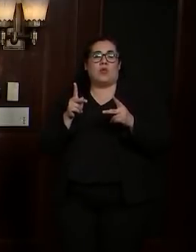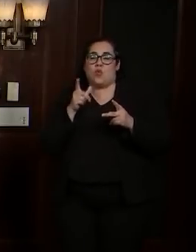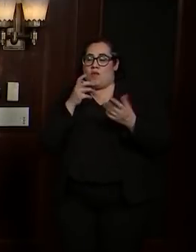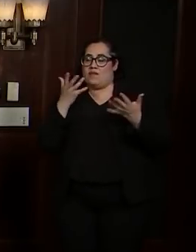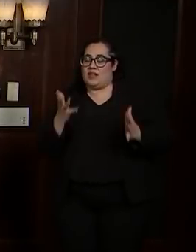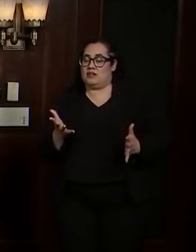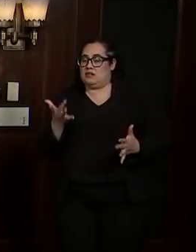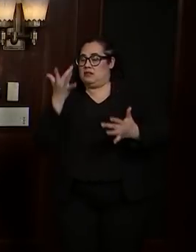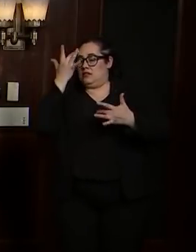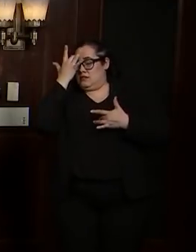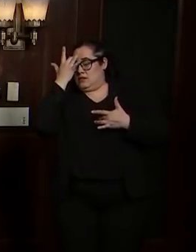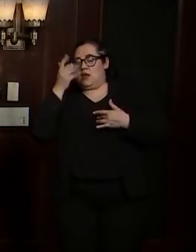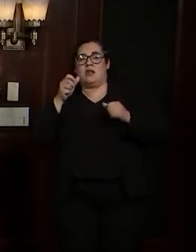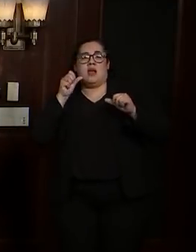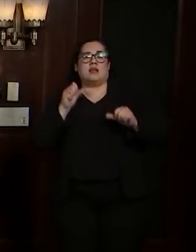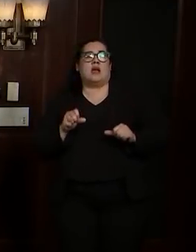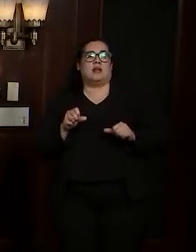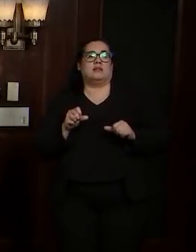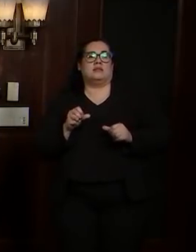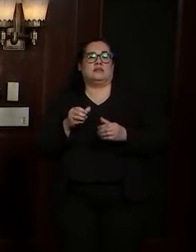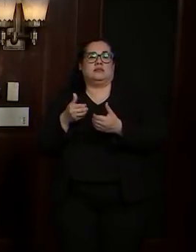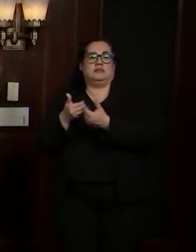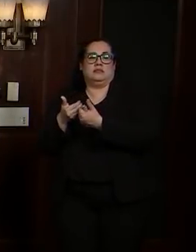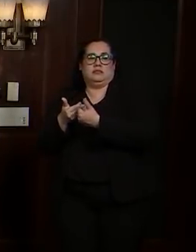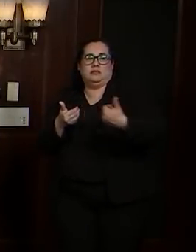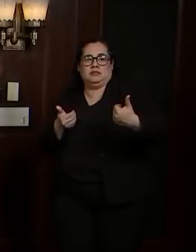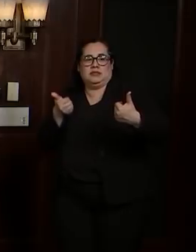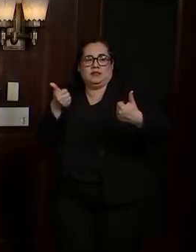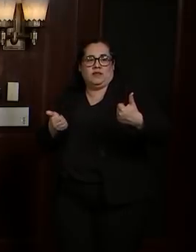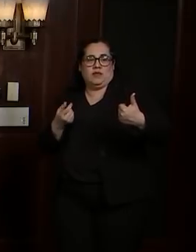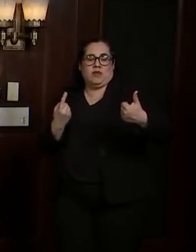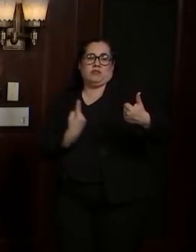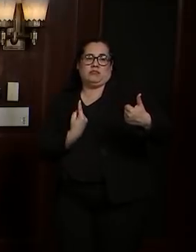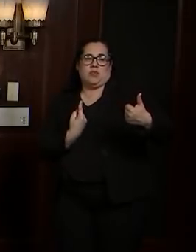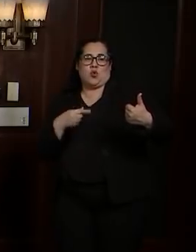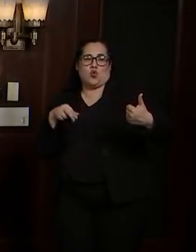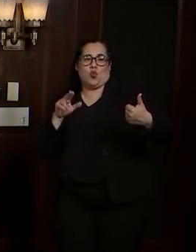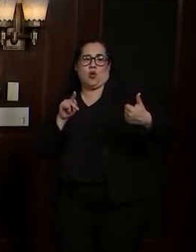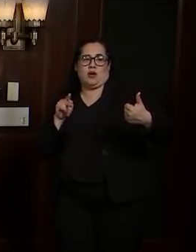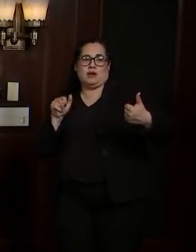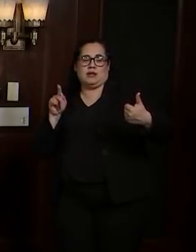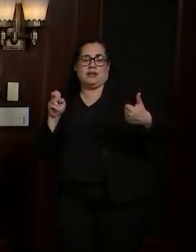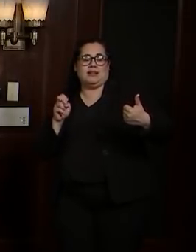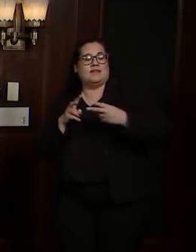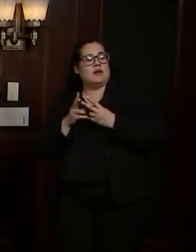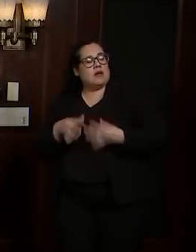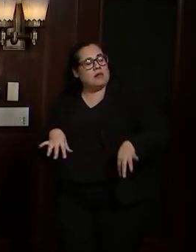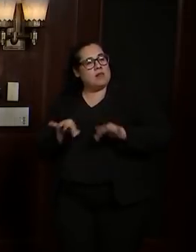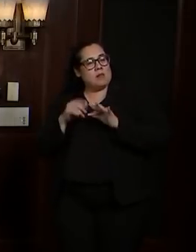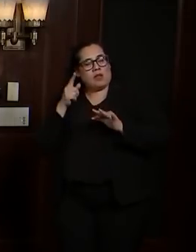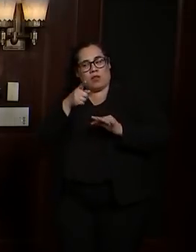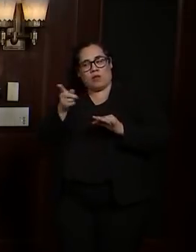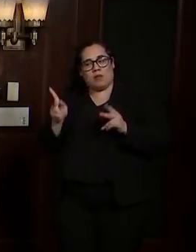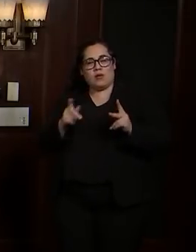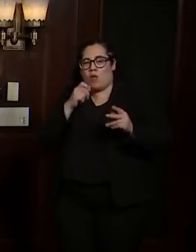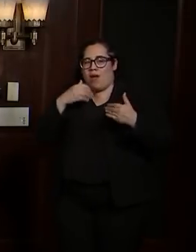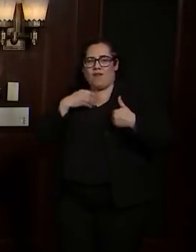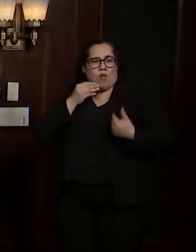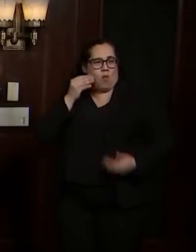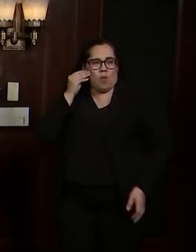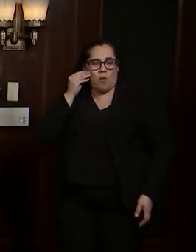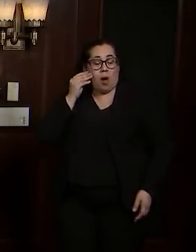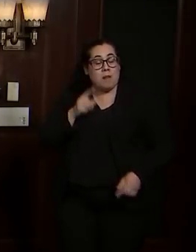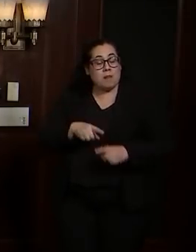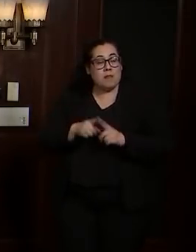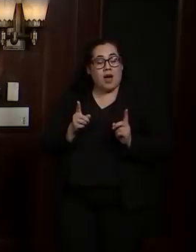infectadas puedan estar en cuarentena. Y este es muy importante también porque estas personas no tienen un hogar,